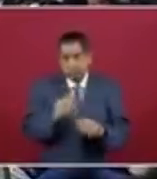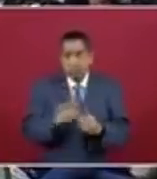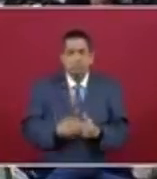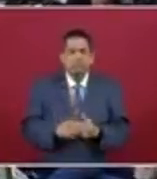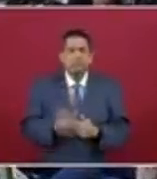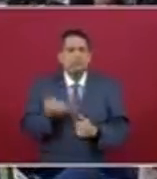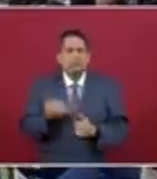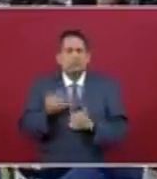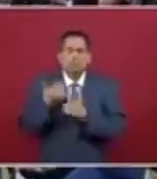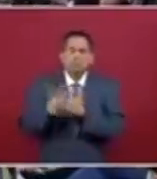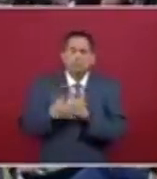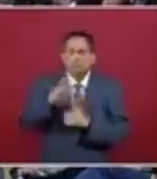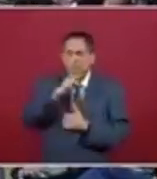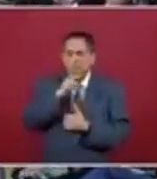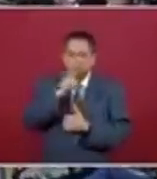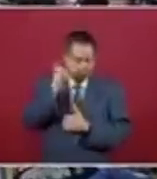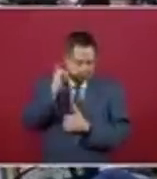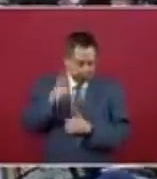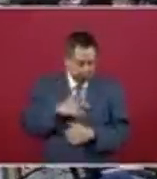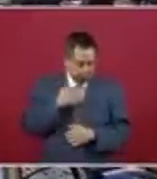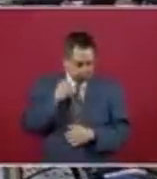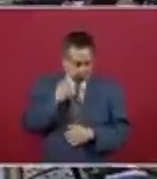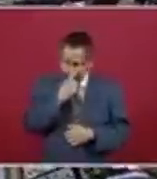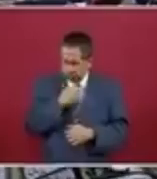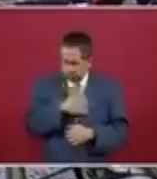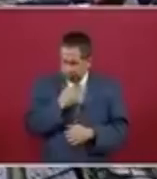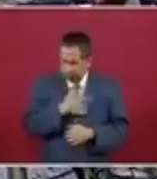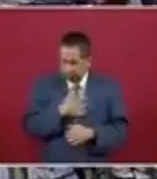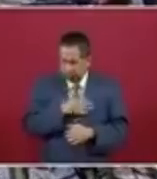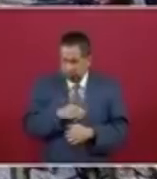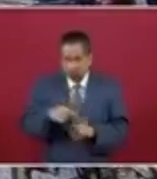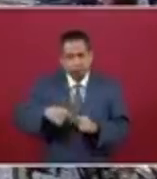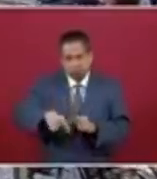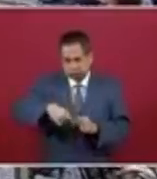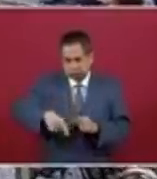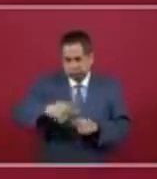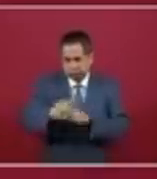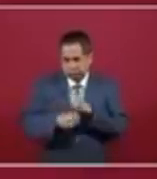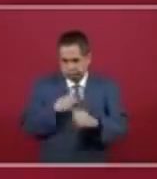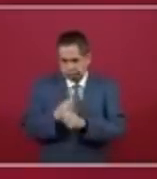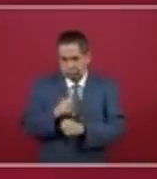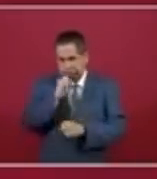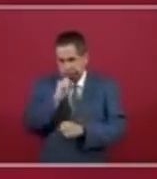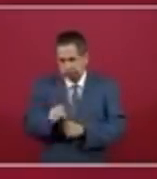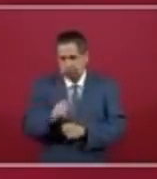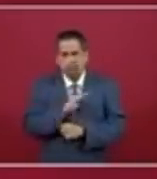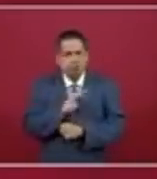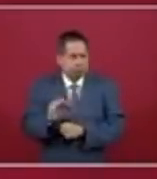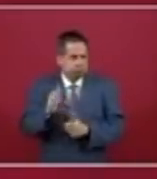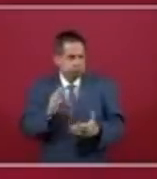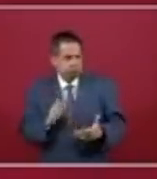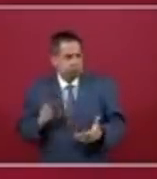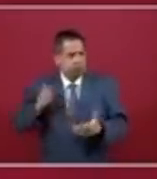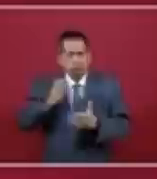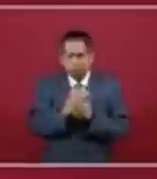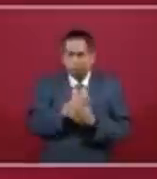y pronto, yo espero que desde luego este mismo año, ya empiecen